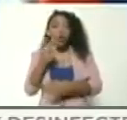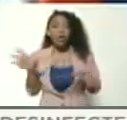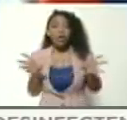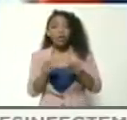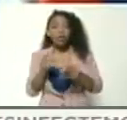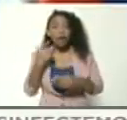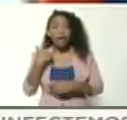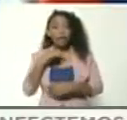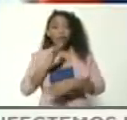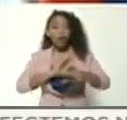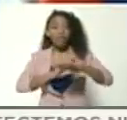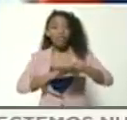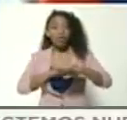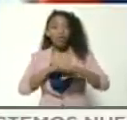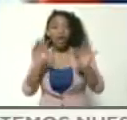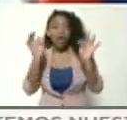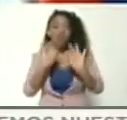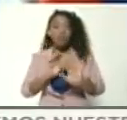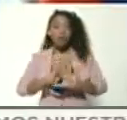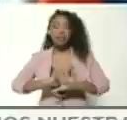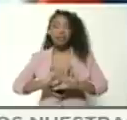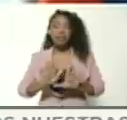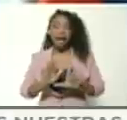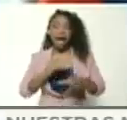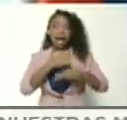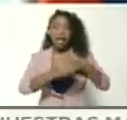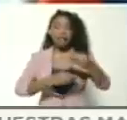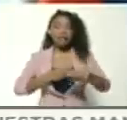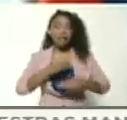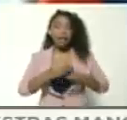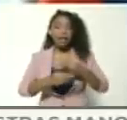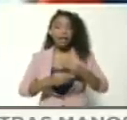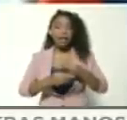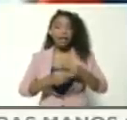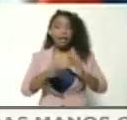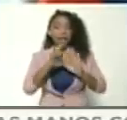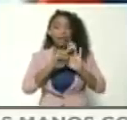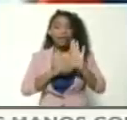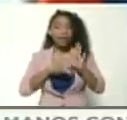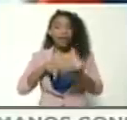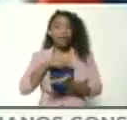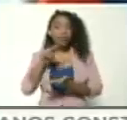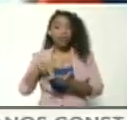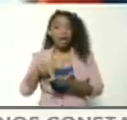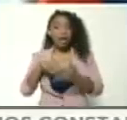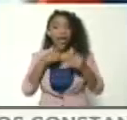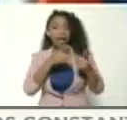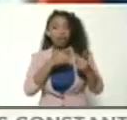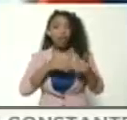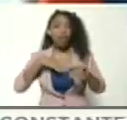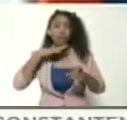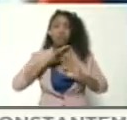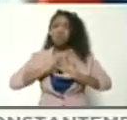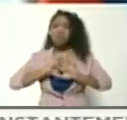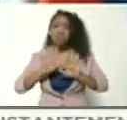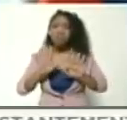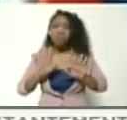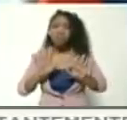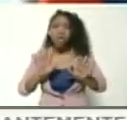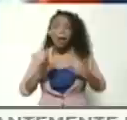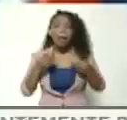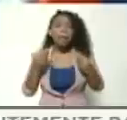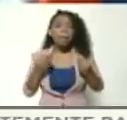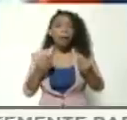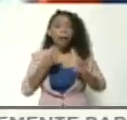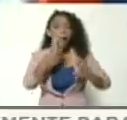anunciados y las medidas ya adoptadas a nivel nacional son suficientes para